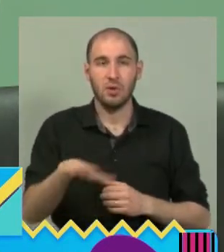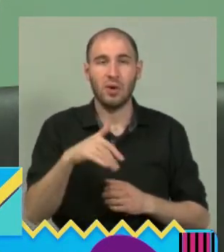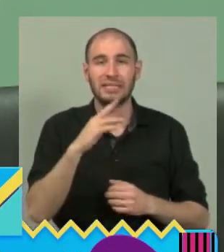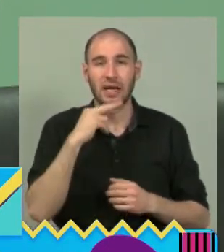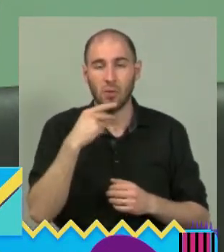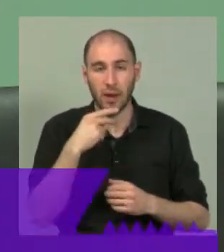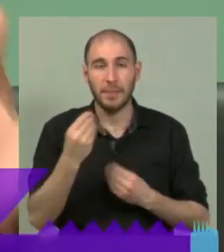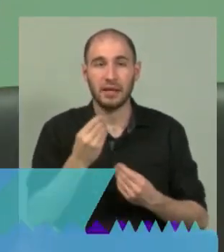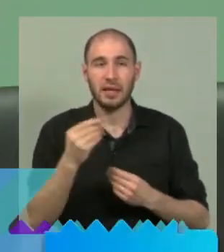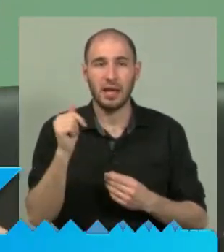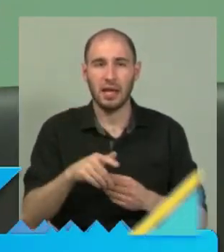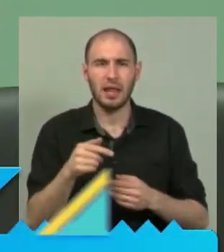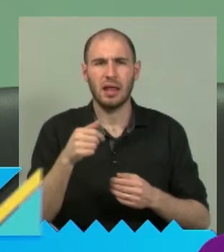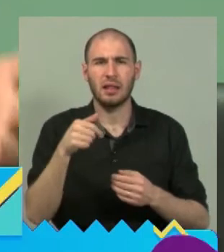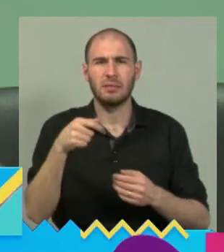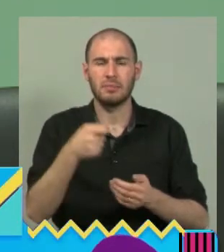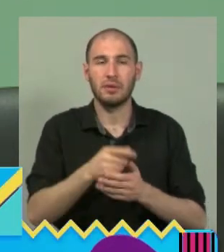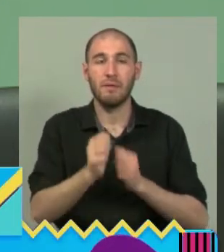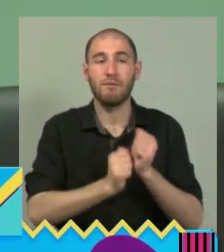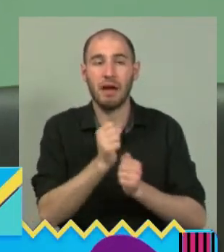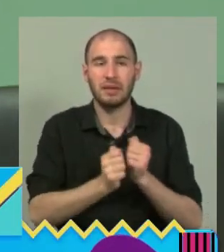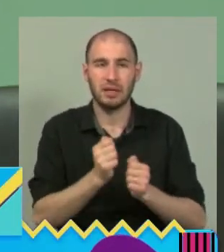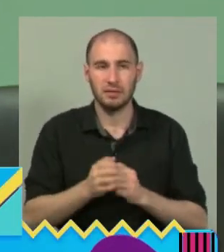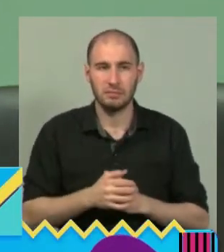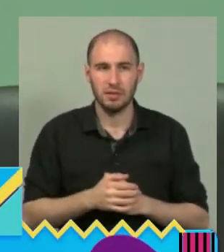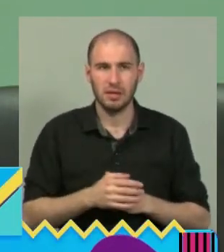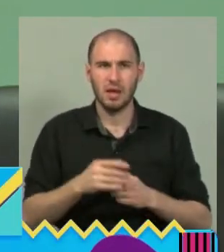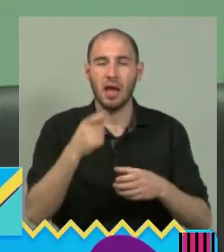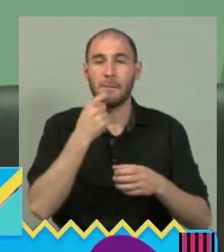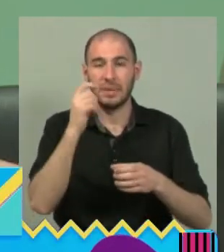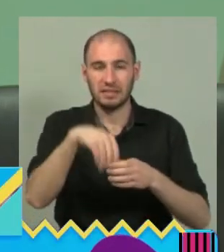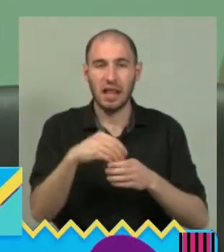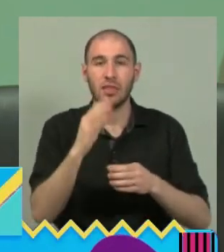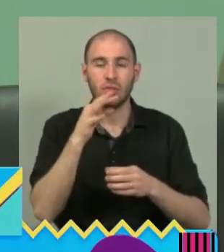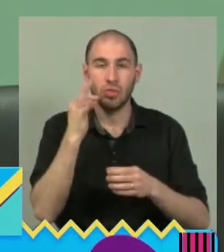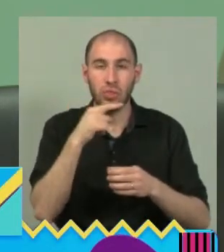San Juan, para que no coloque una fábrica de conservas